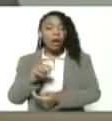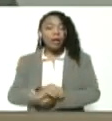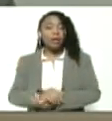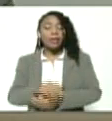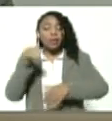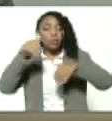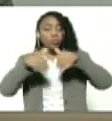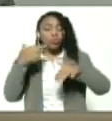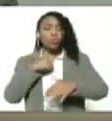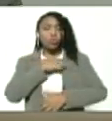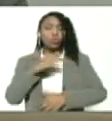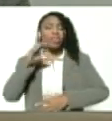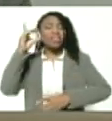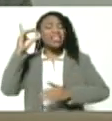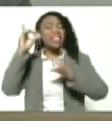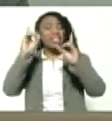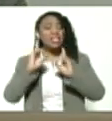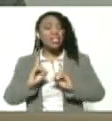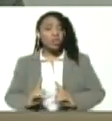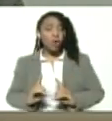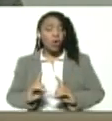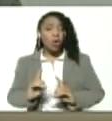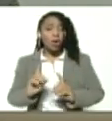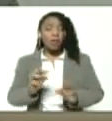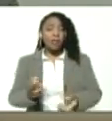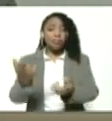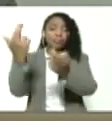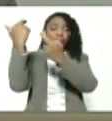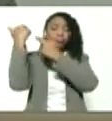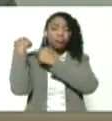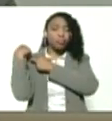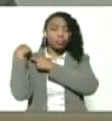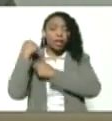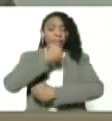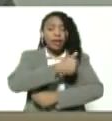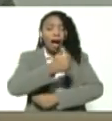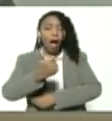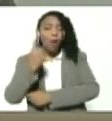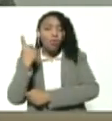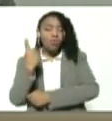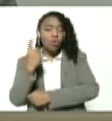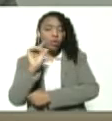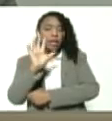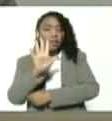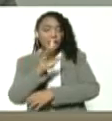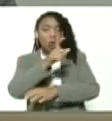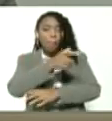decidimos la asignación de nuestras responsabilidades.